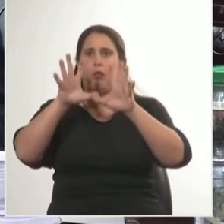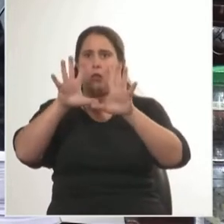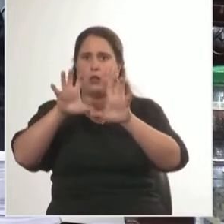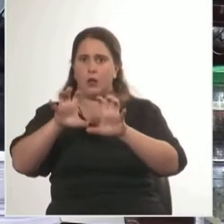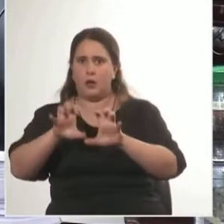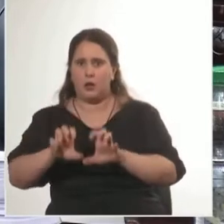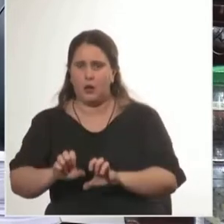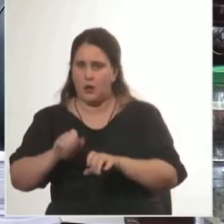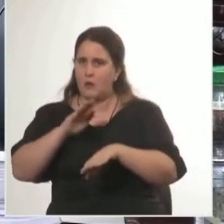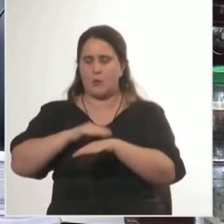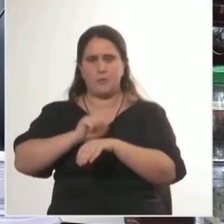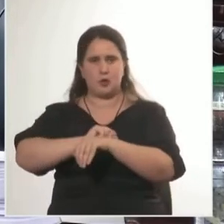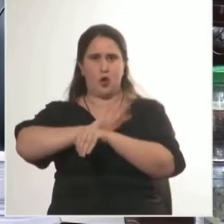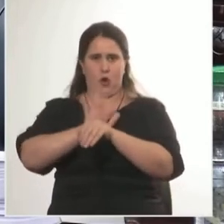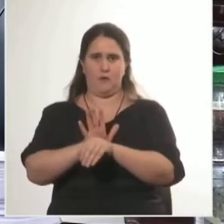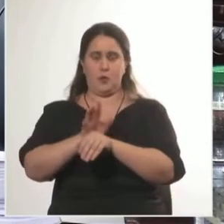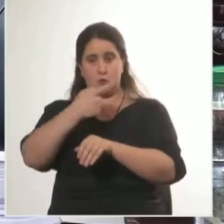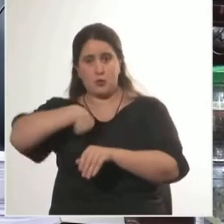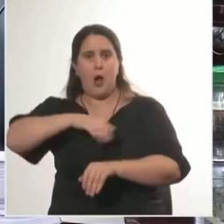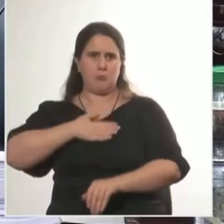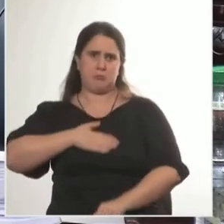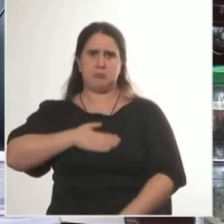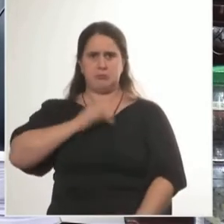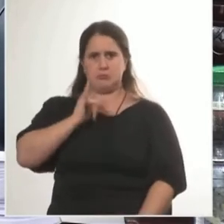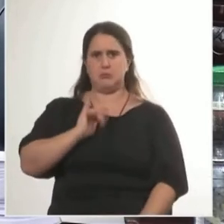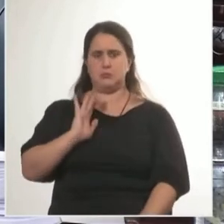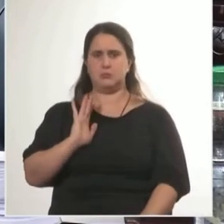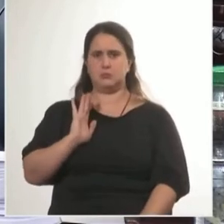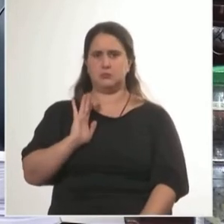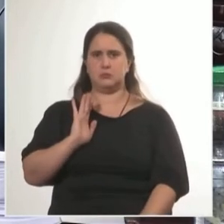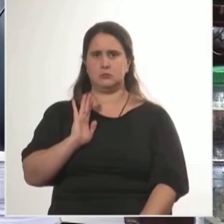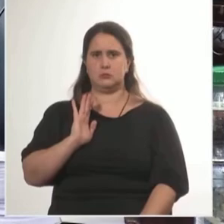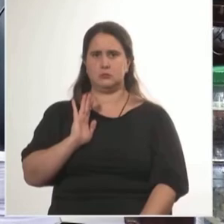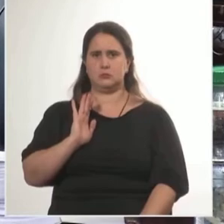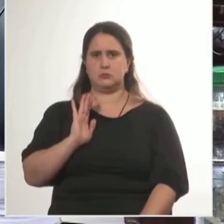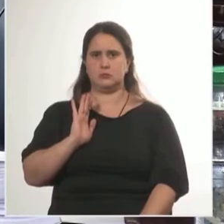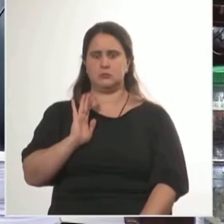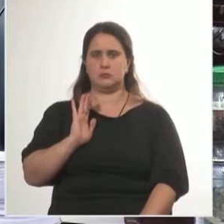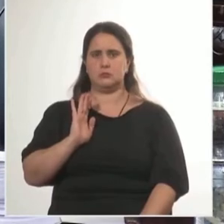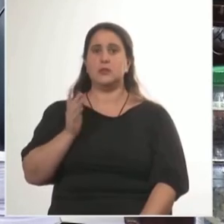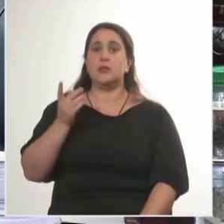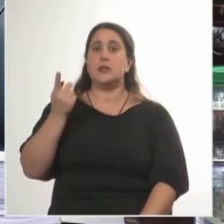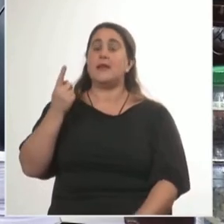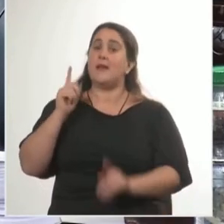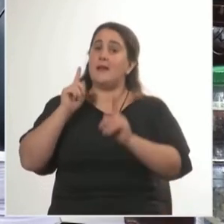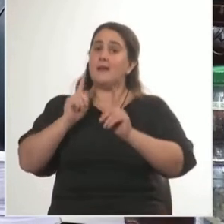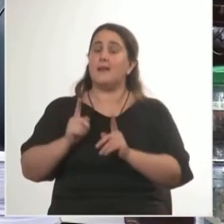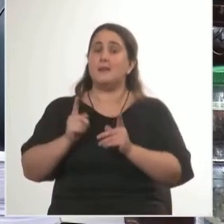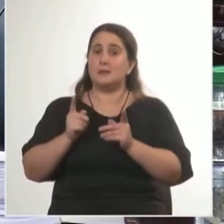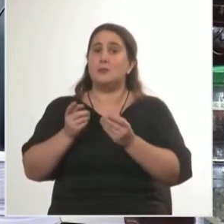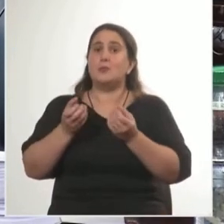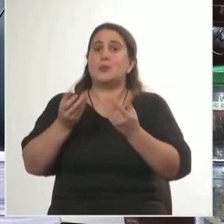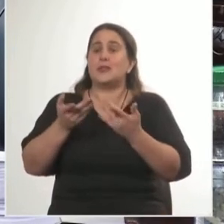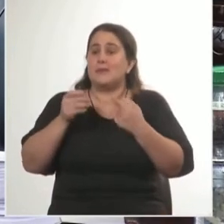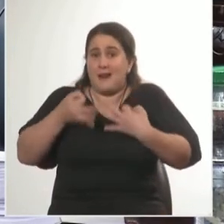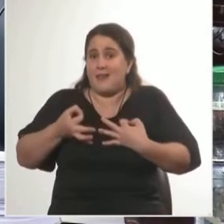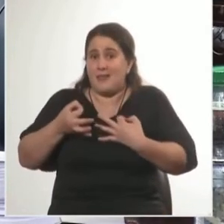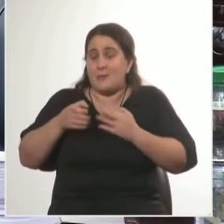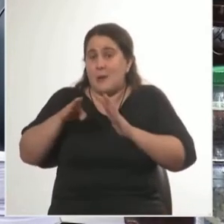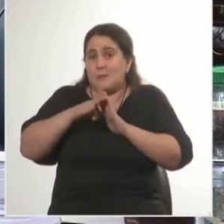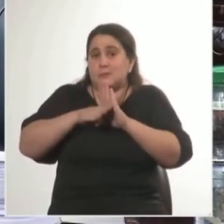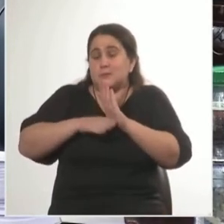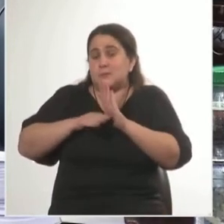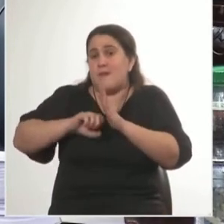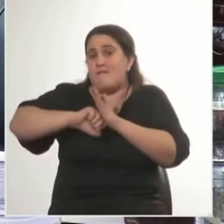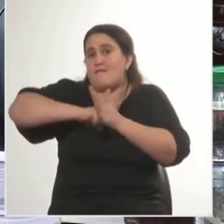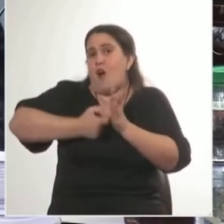pandemia. Y nosotros dijimos que estábamos de acuerdo con esa política. Entre otras cosas, porque la propia Carta Orgánica del